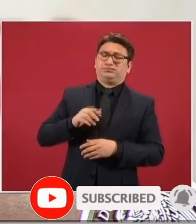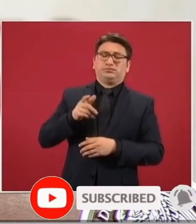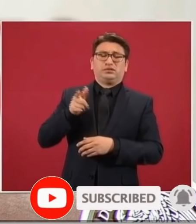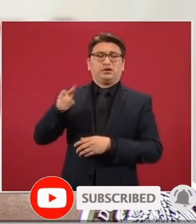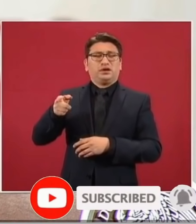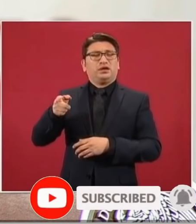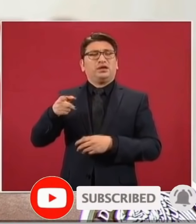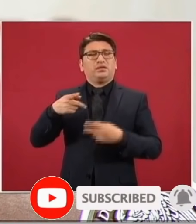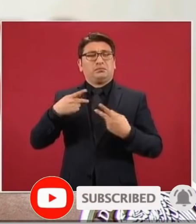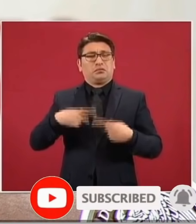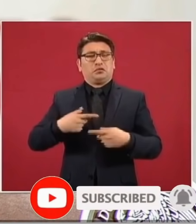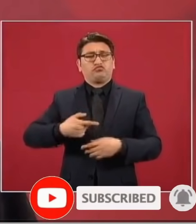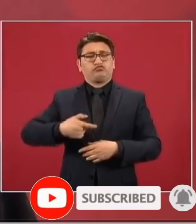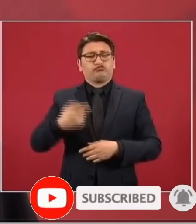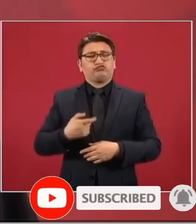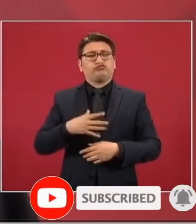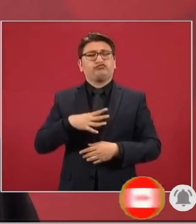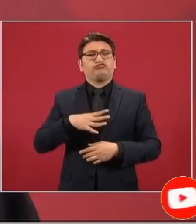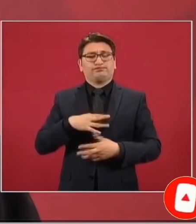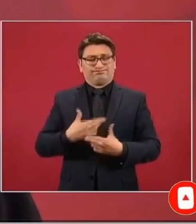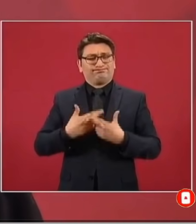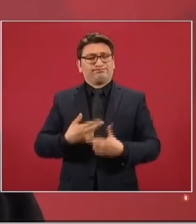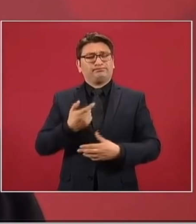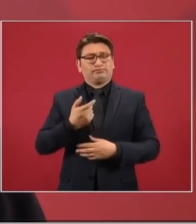bastante recursos económicos